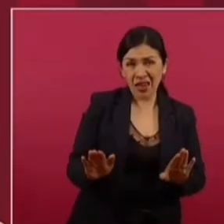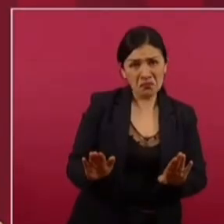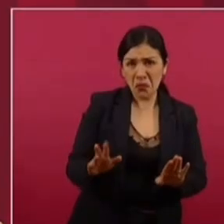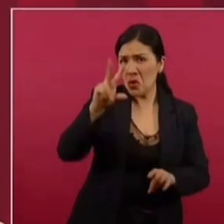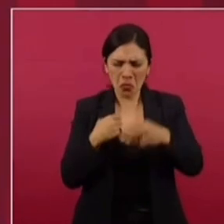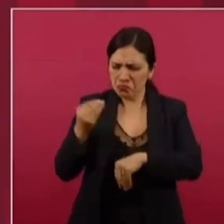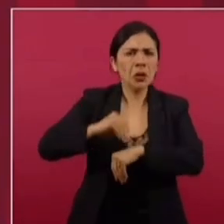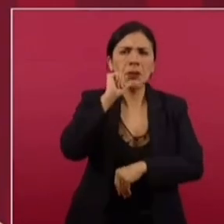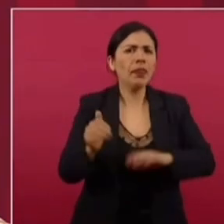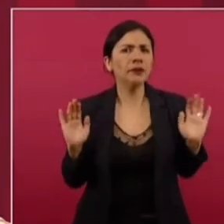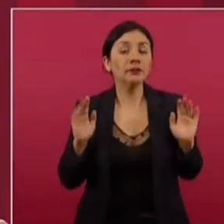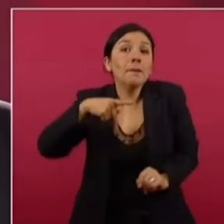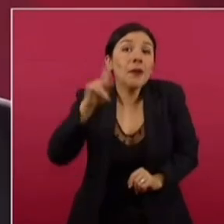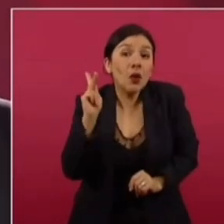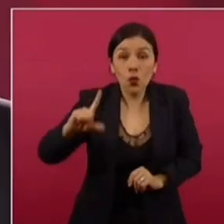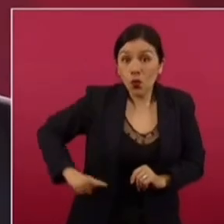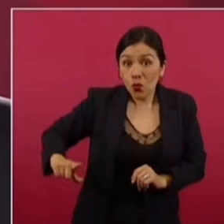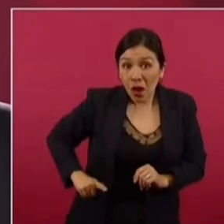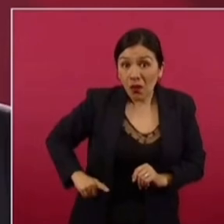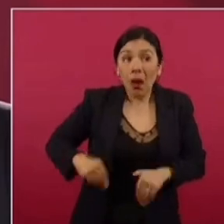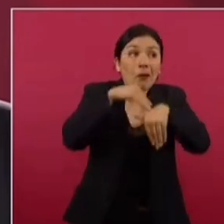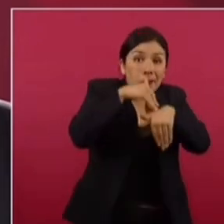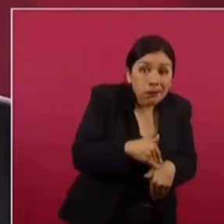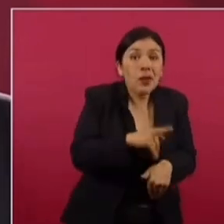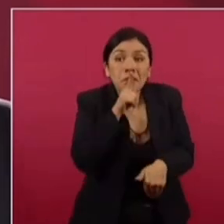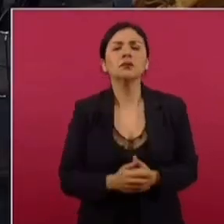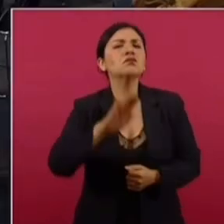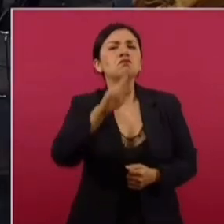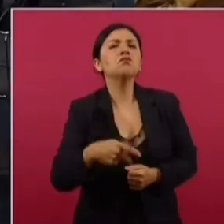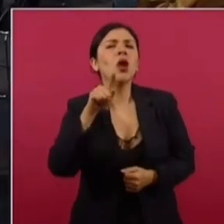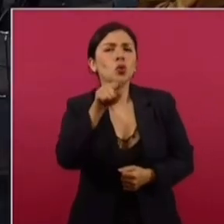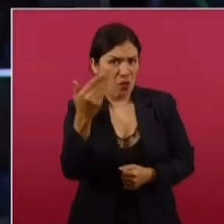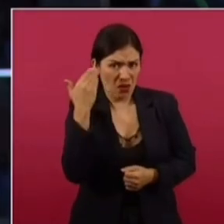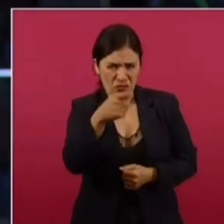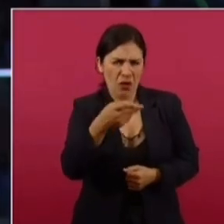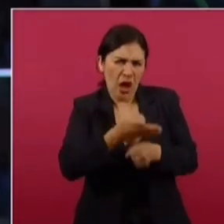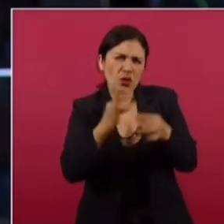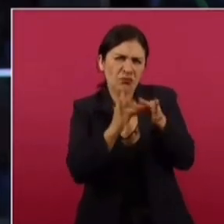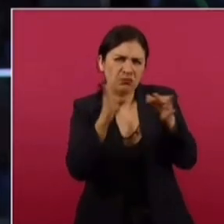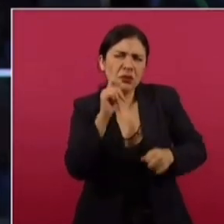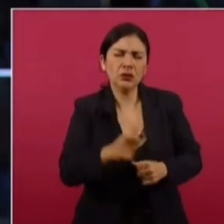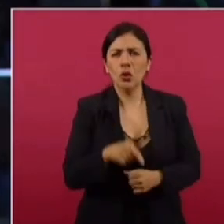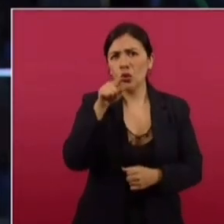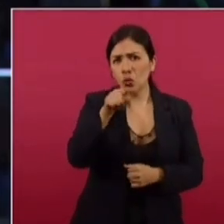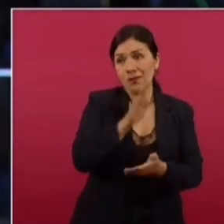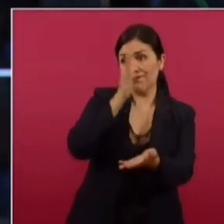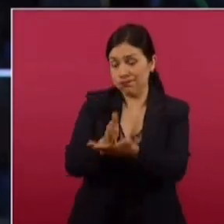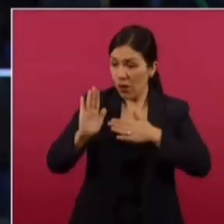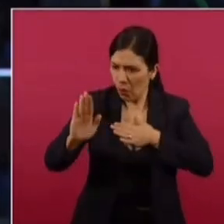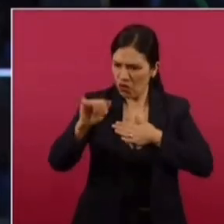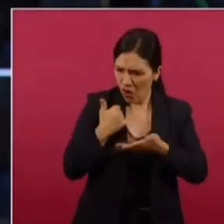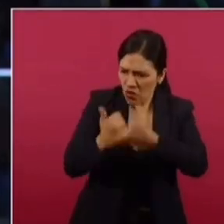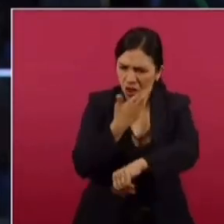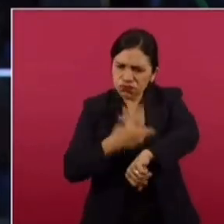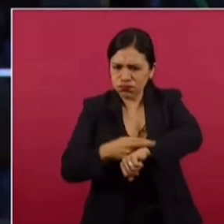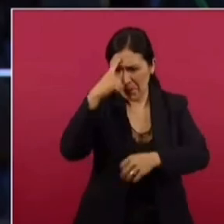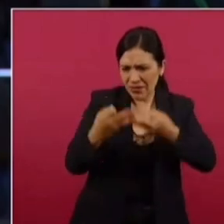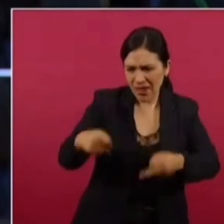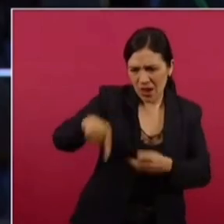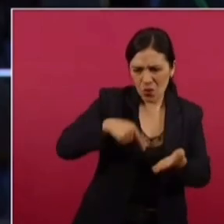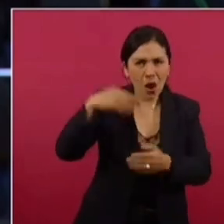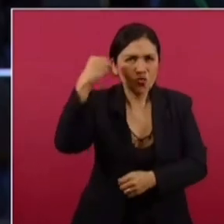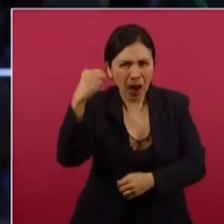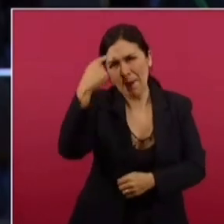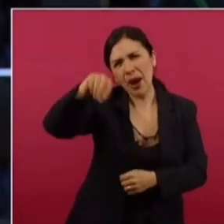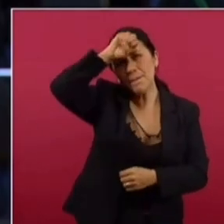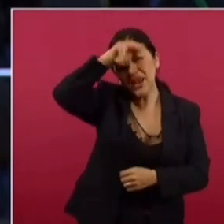corredor, no va a haber corredor. Pero el gobierno no se deja chantajear por nadie. Usted entiende que lo que dice es que, si usted no fue y les dijo, sí, te voy a resolver lo de la tierra, a ti de Oaxaca,